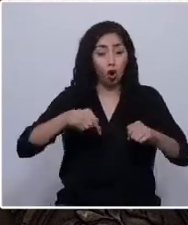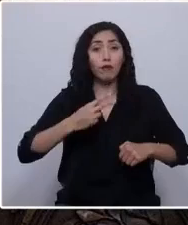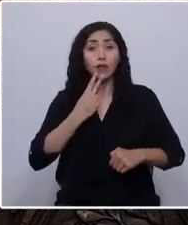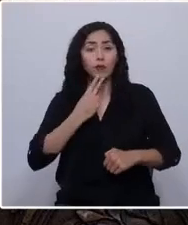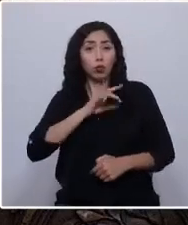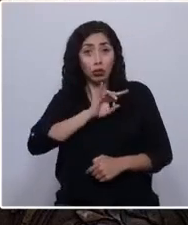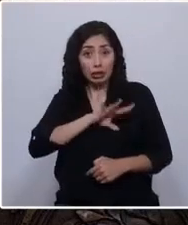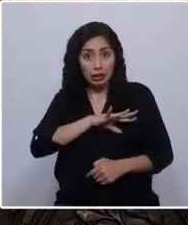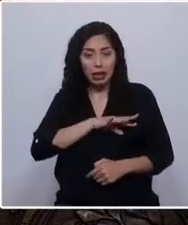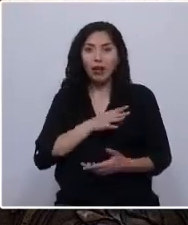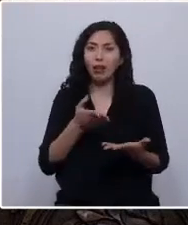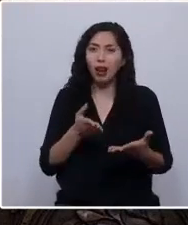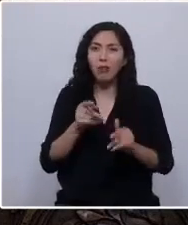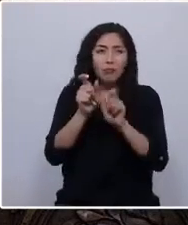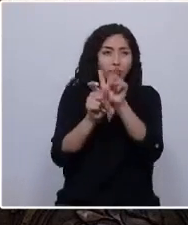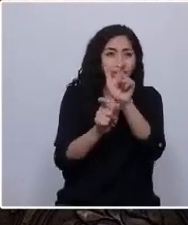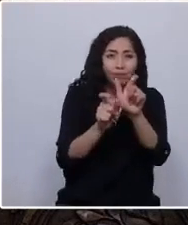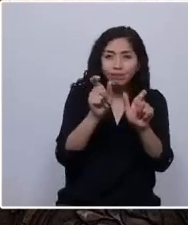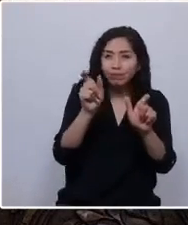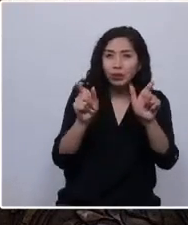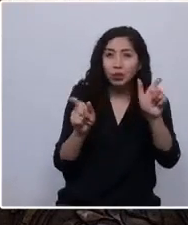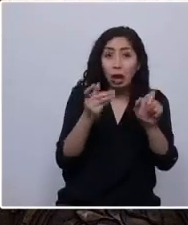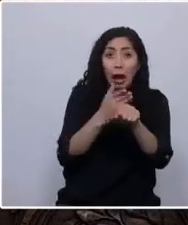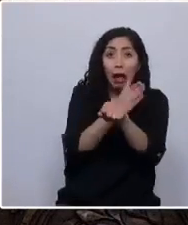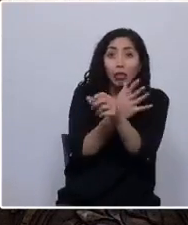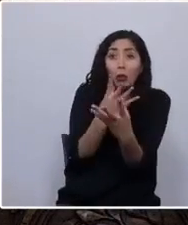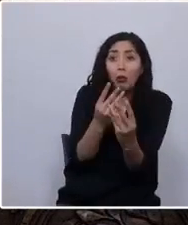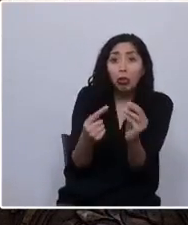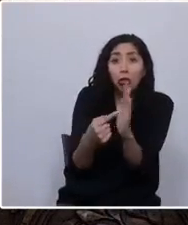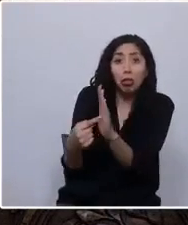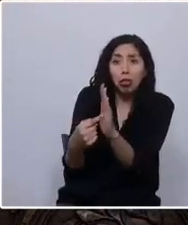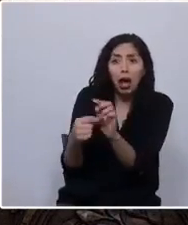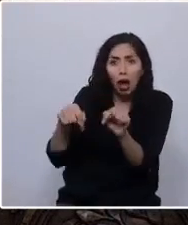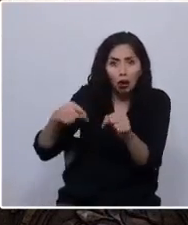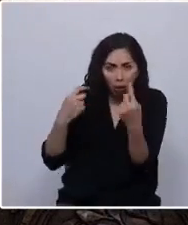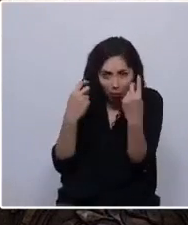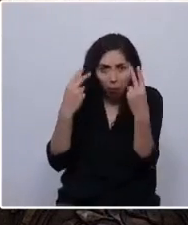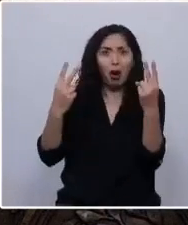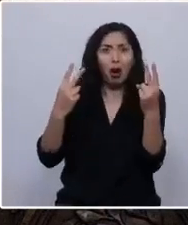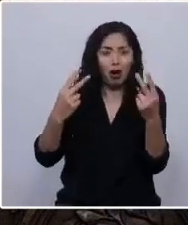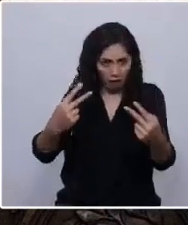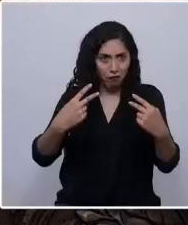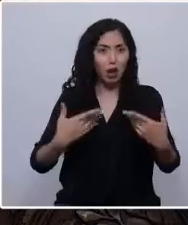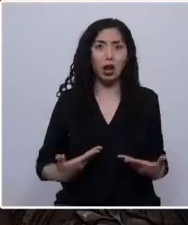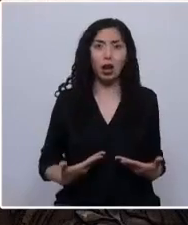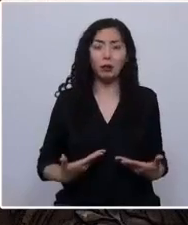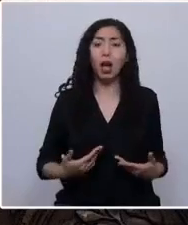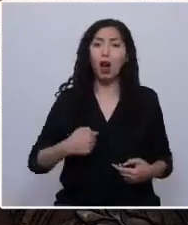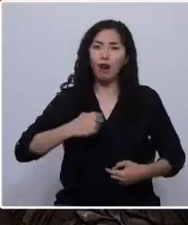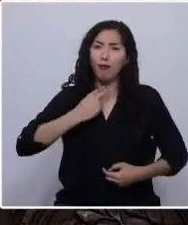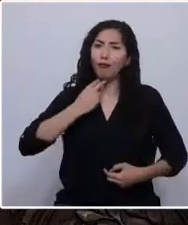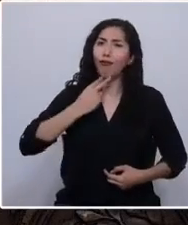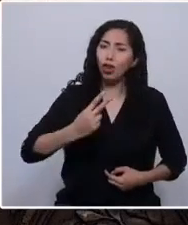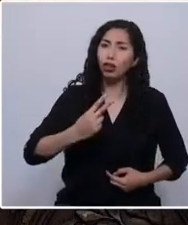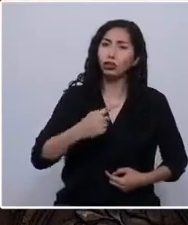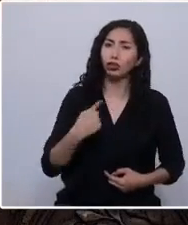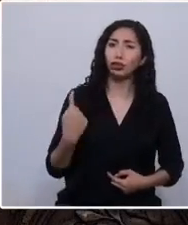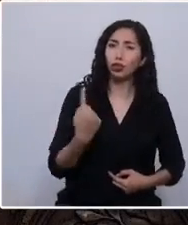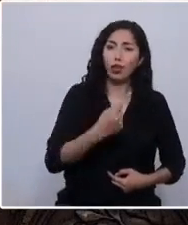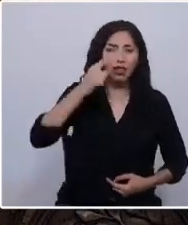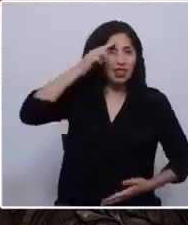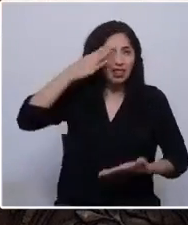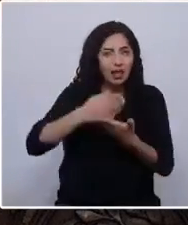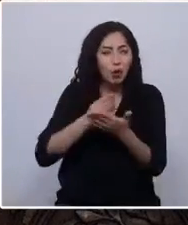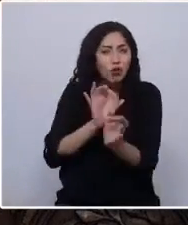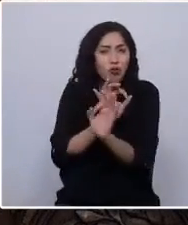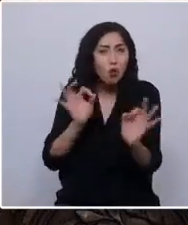las y los invisibles hemos hecho que nos vean. Hemos sacado la voz y hemos decidido que ya no nos